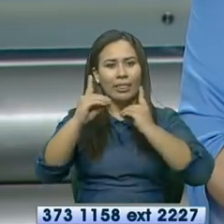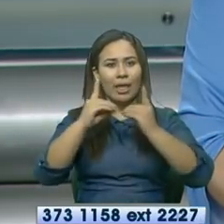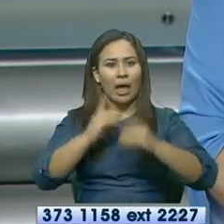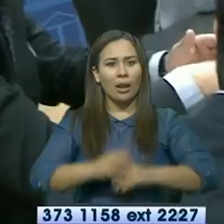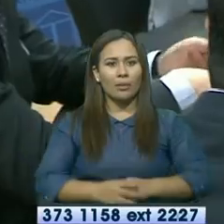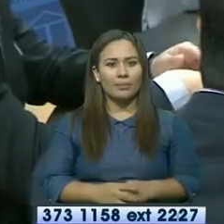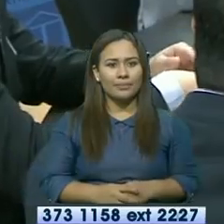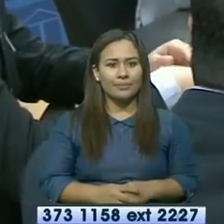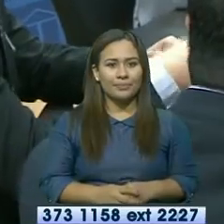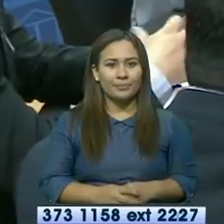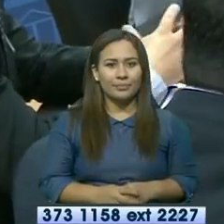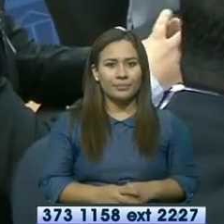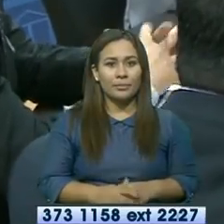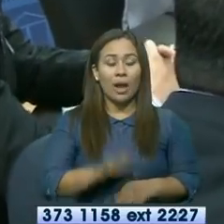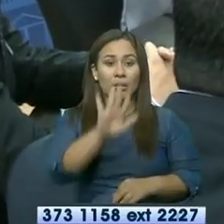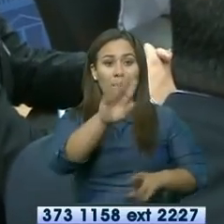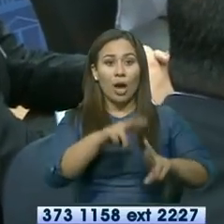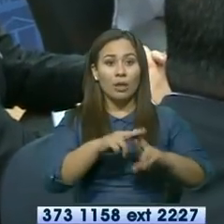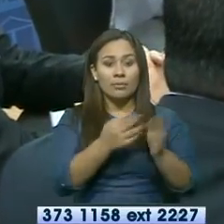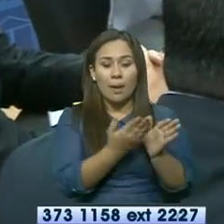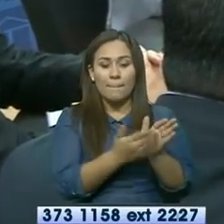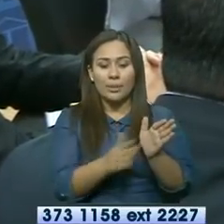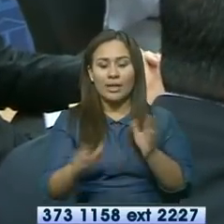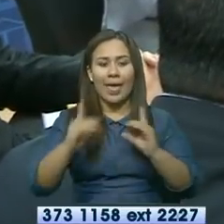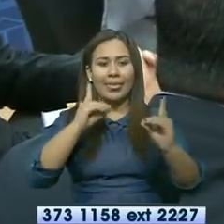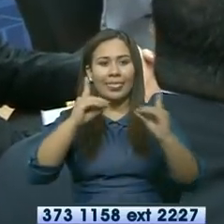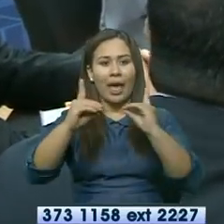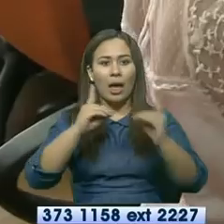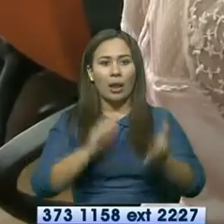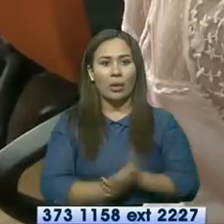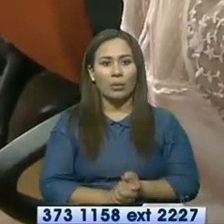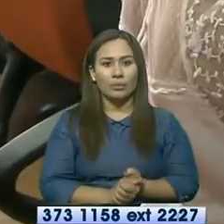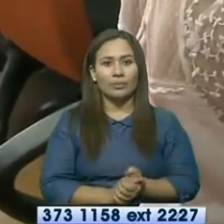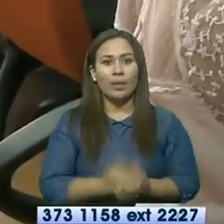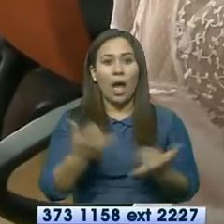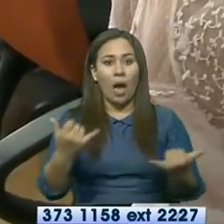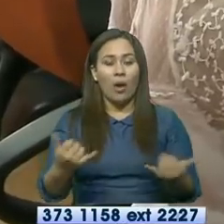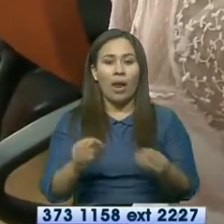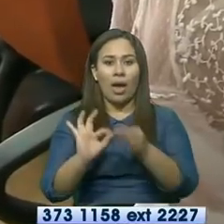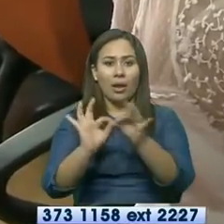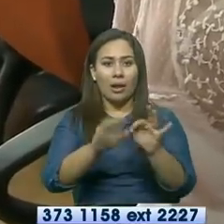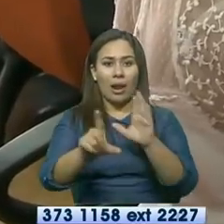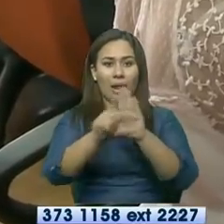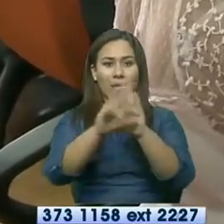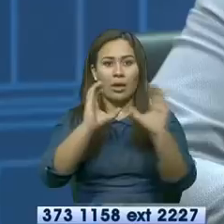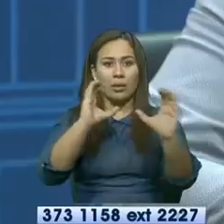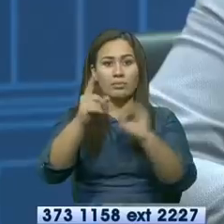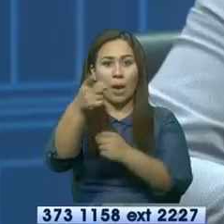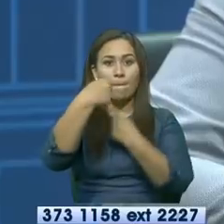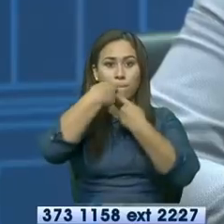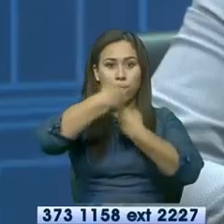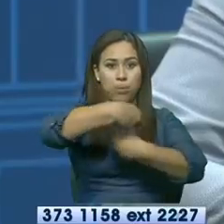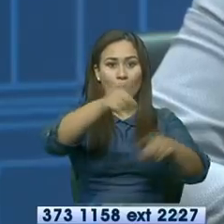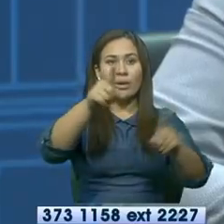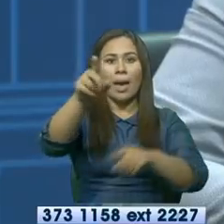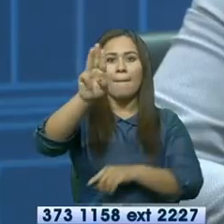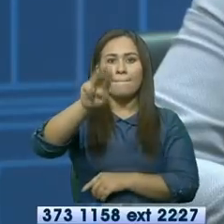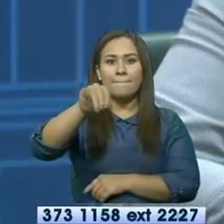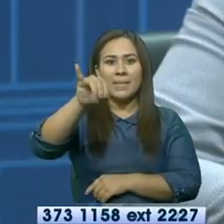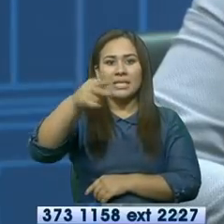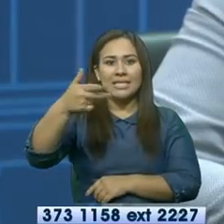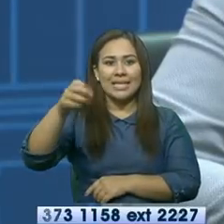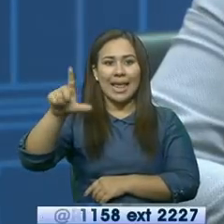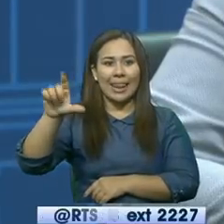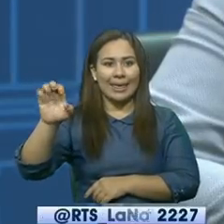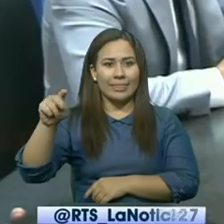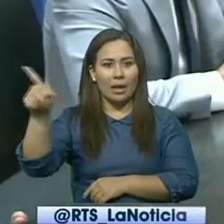e iniciar un inmediato proceso de diálogo para reformar la actual ley de comunicación fue uno de los anuncios que andrés michelena yo en su primera rueda